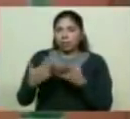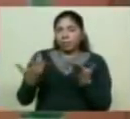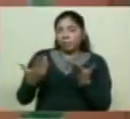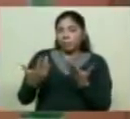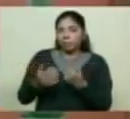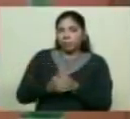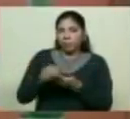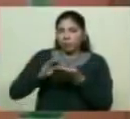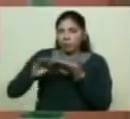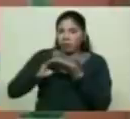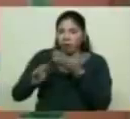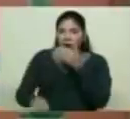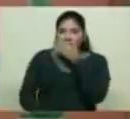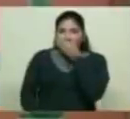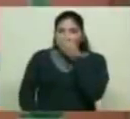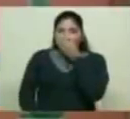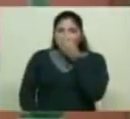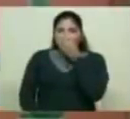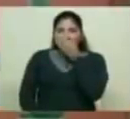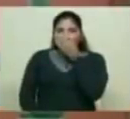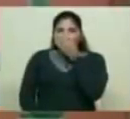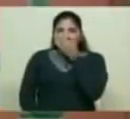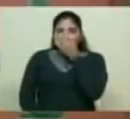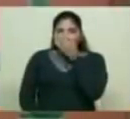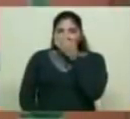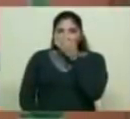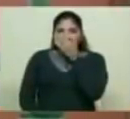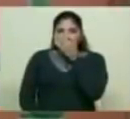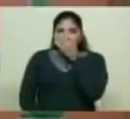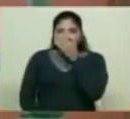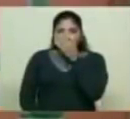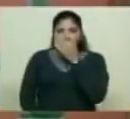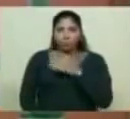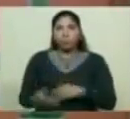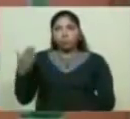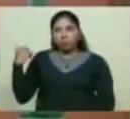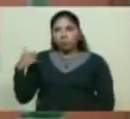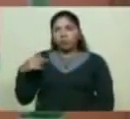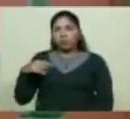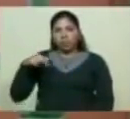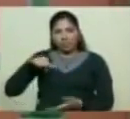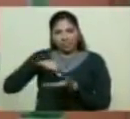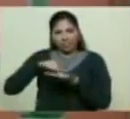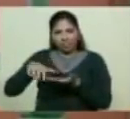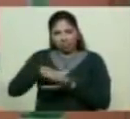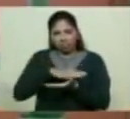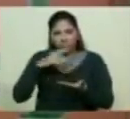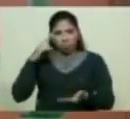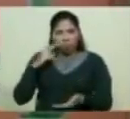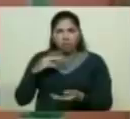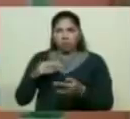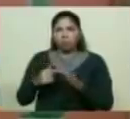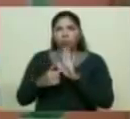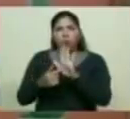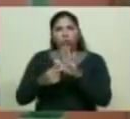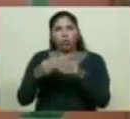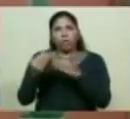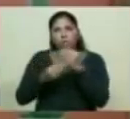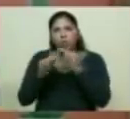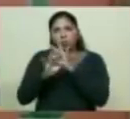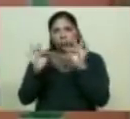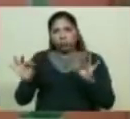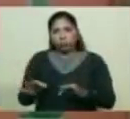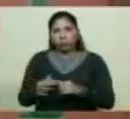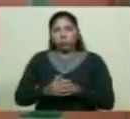ya bolívar señaló el camino en la costura hace dos siglos y hoy seguimos al pie de la